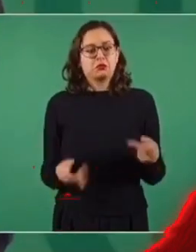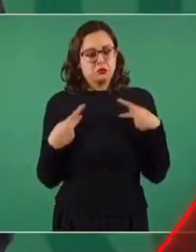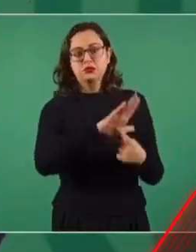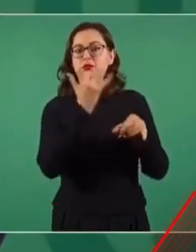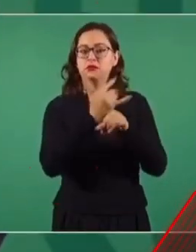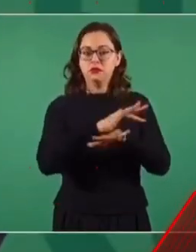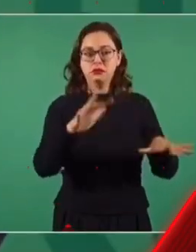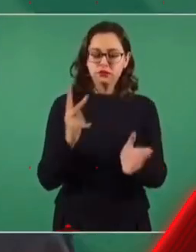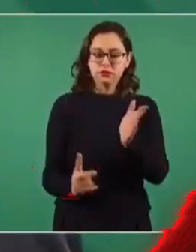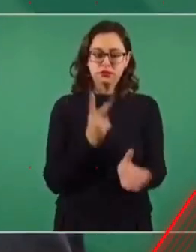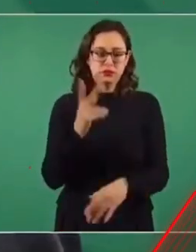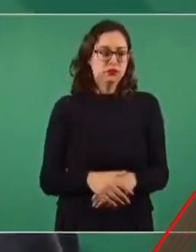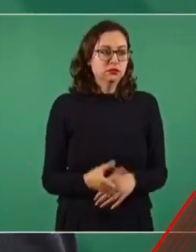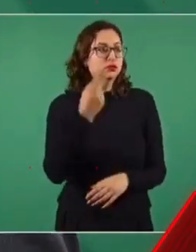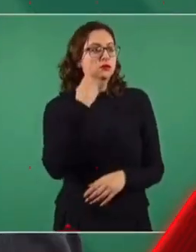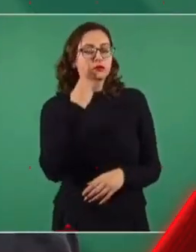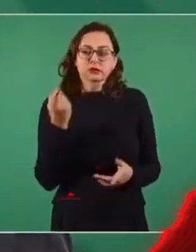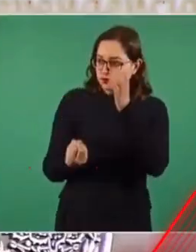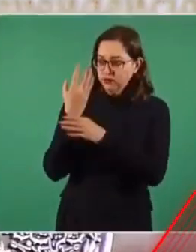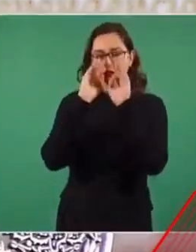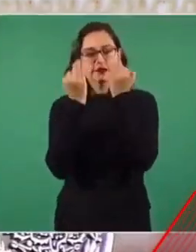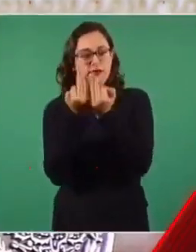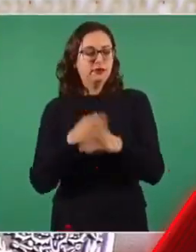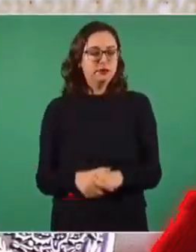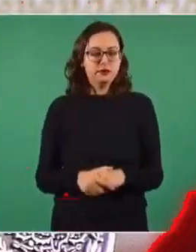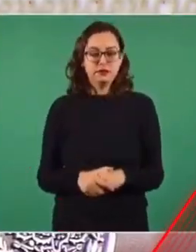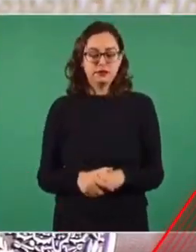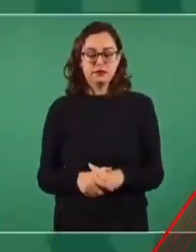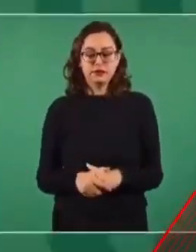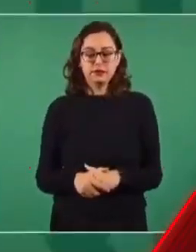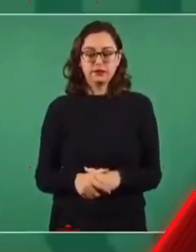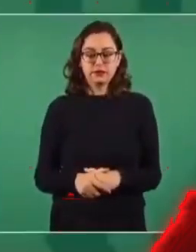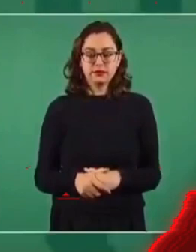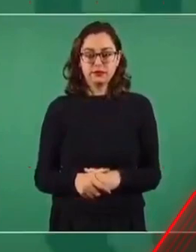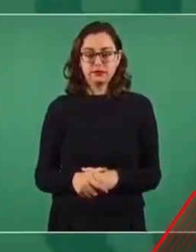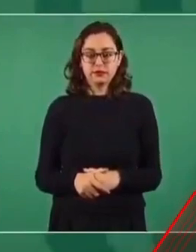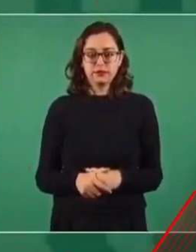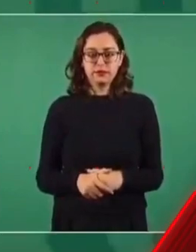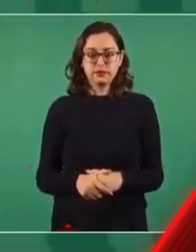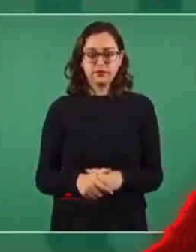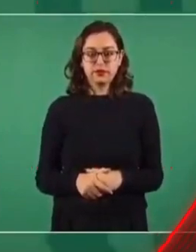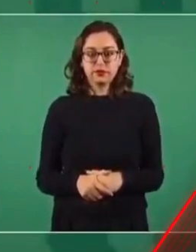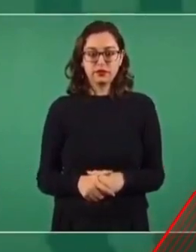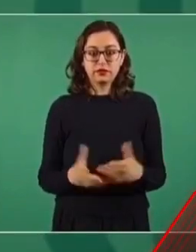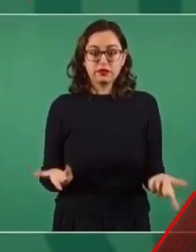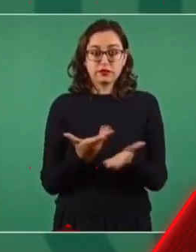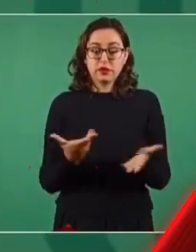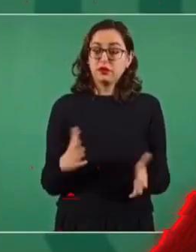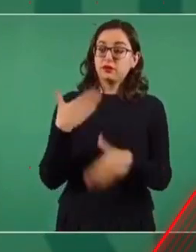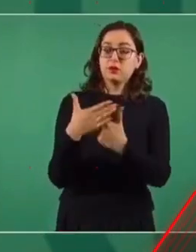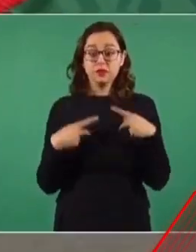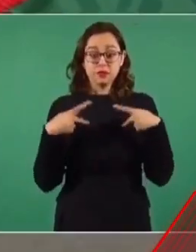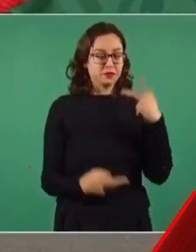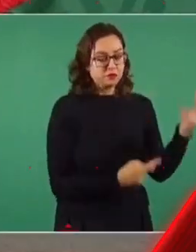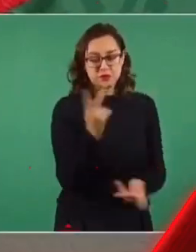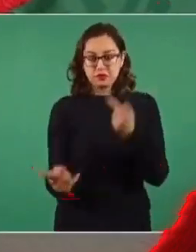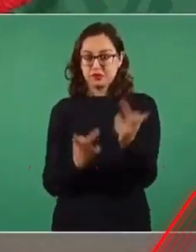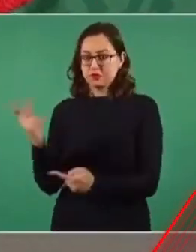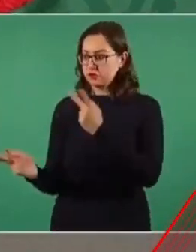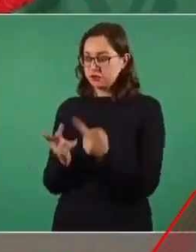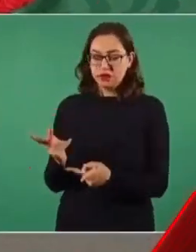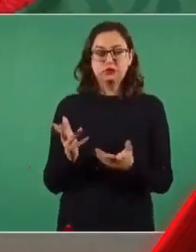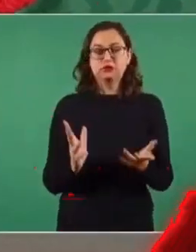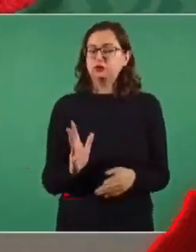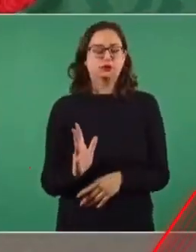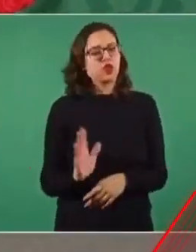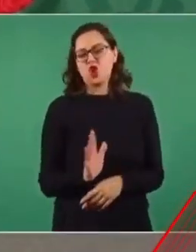lo vamos a estar informando, sepa quienes se oponen a la reforma. Ahora, por ejemplo, resulta que ya no quieren que se aplique la revocación del mandato. Y